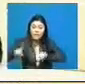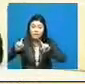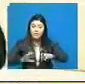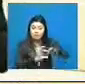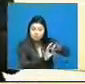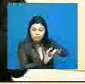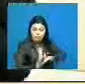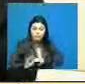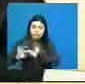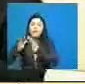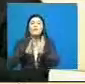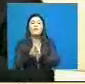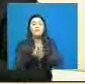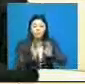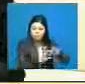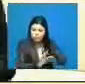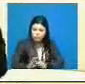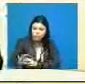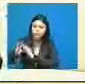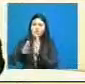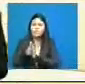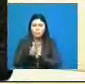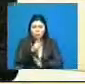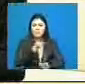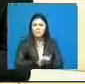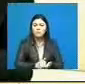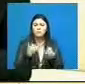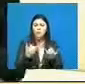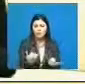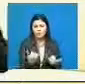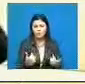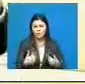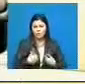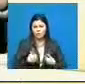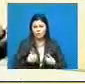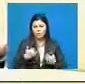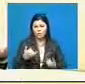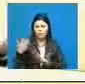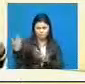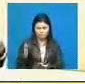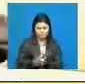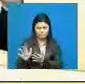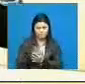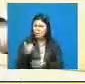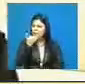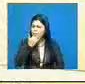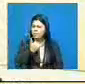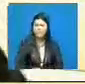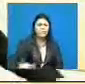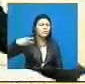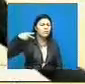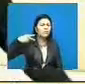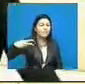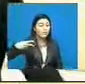la información oportuna, con lo que se sabe en su momento. Déjeme traer a colación dos marcos